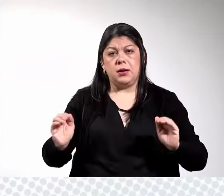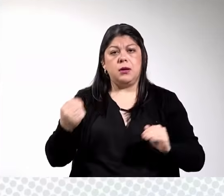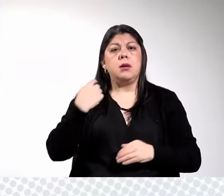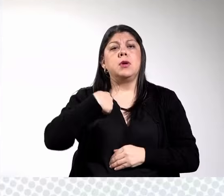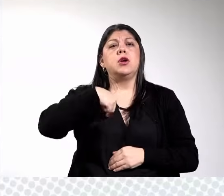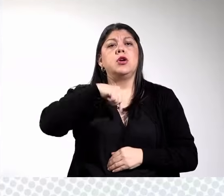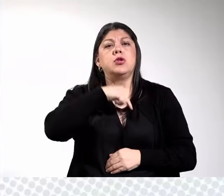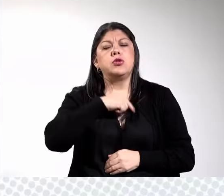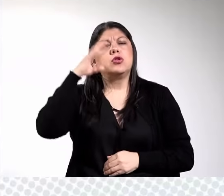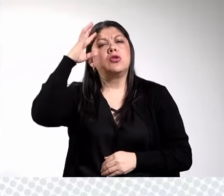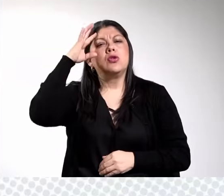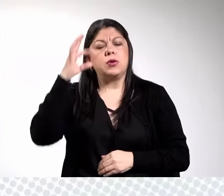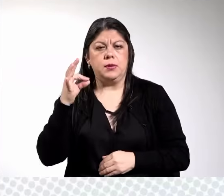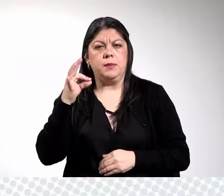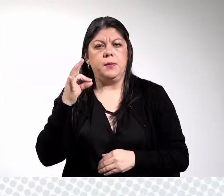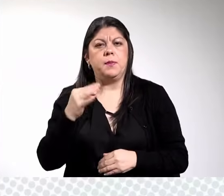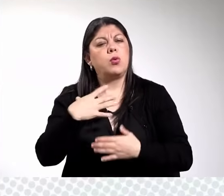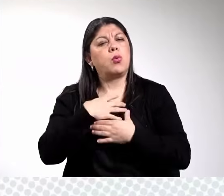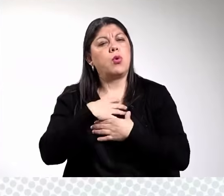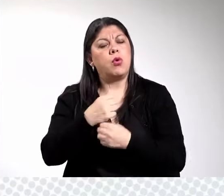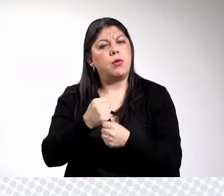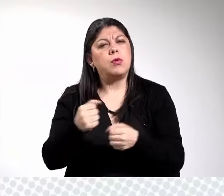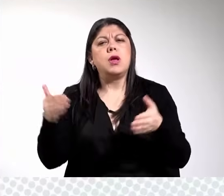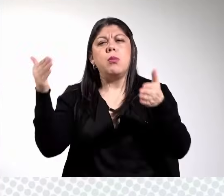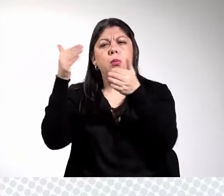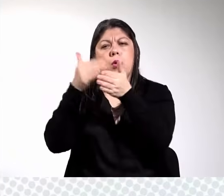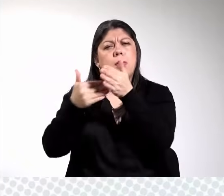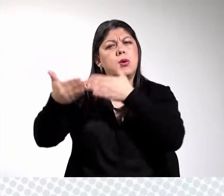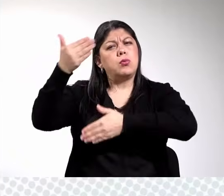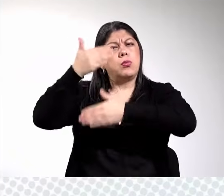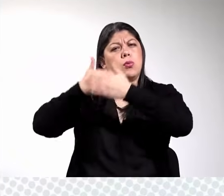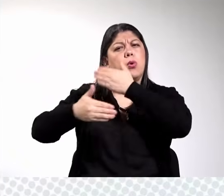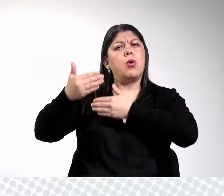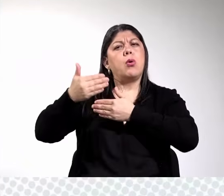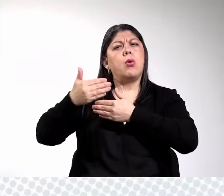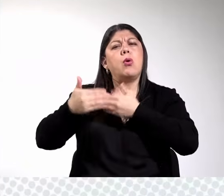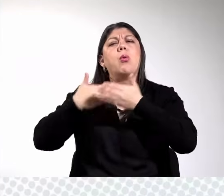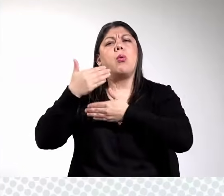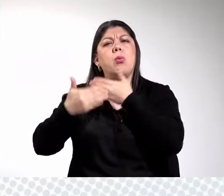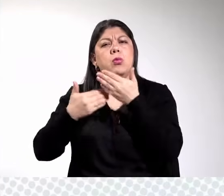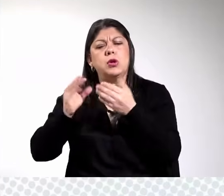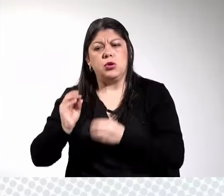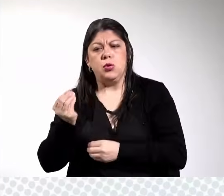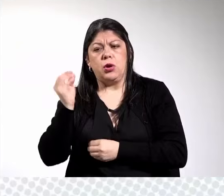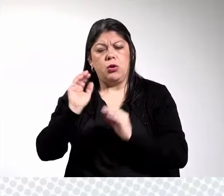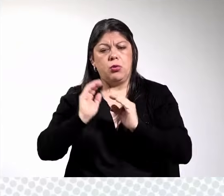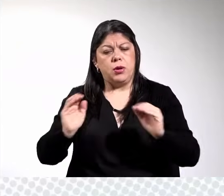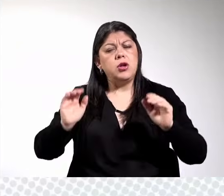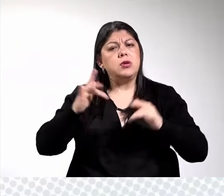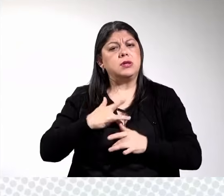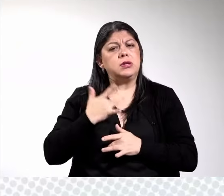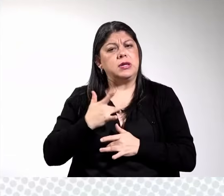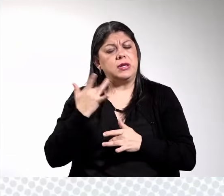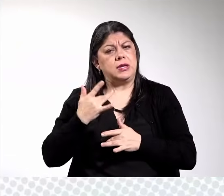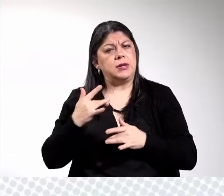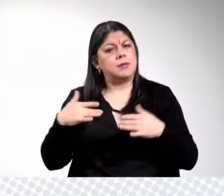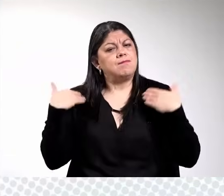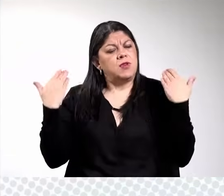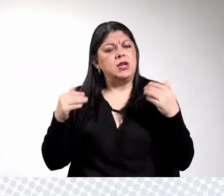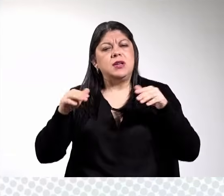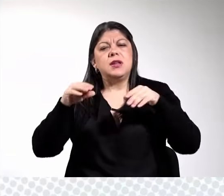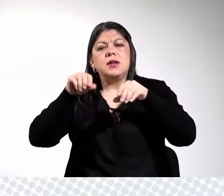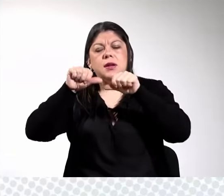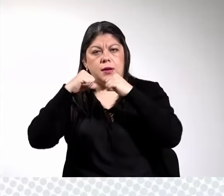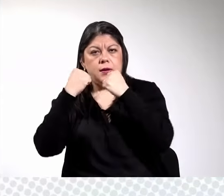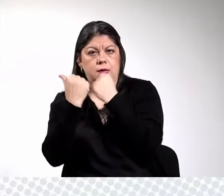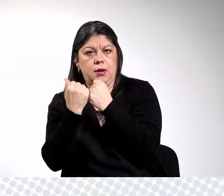estamos creyendo en volver a un proceso donde el niño y el joven se sientan felices en el aula, porque